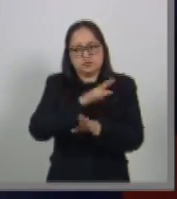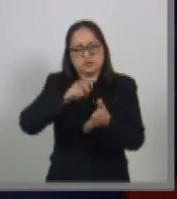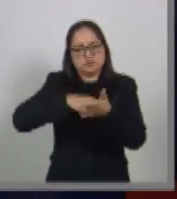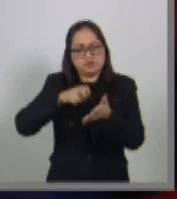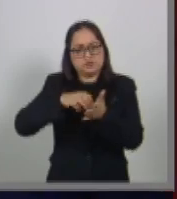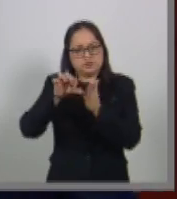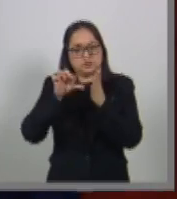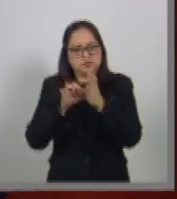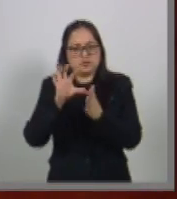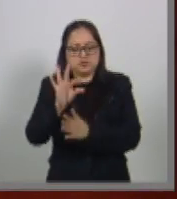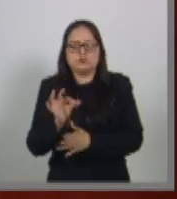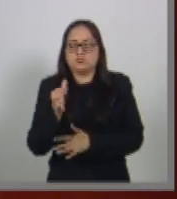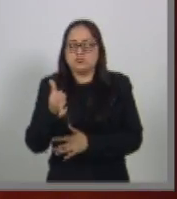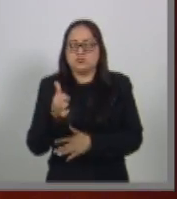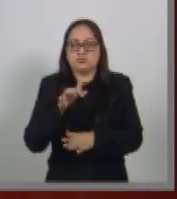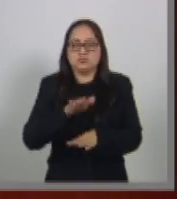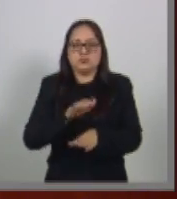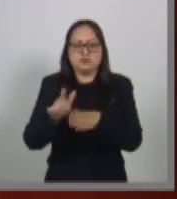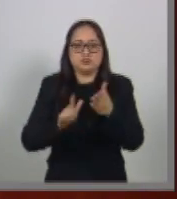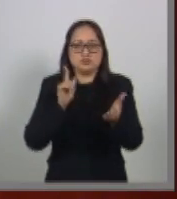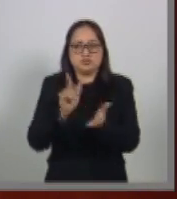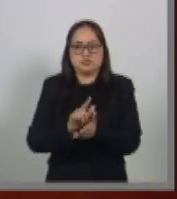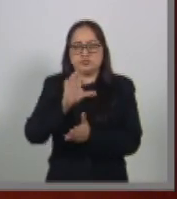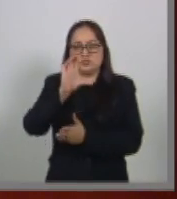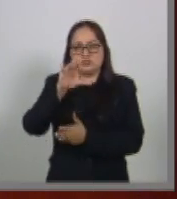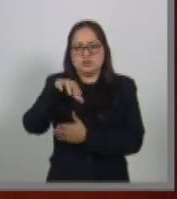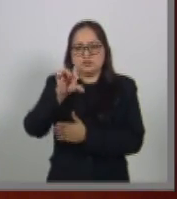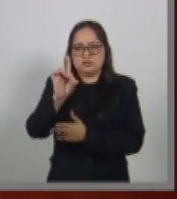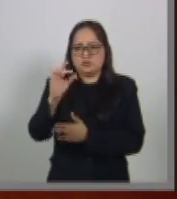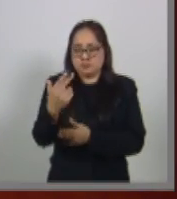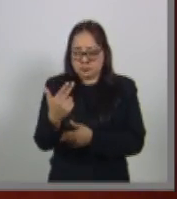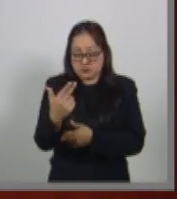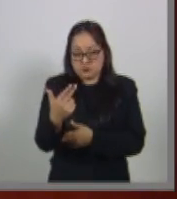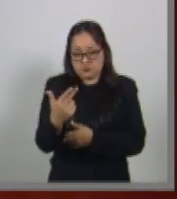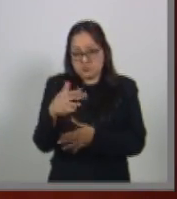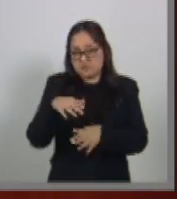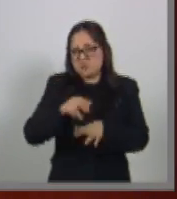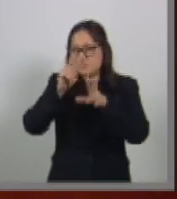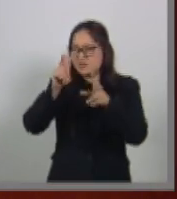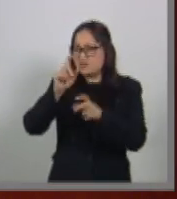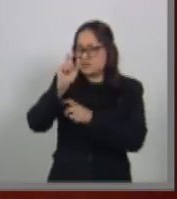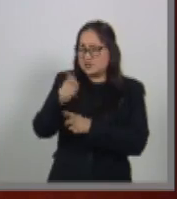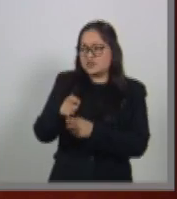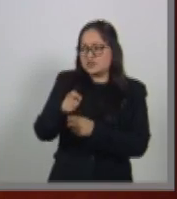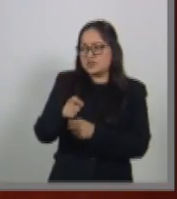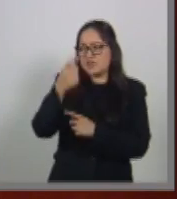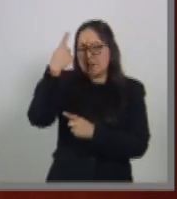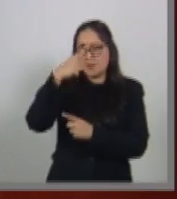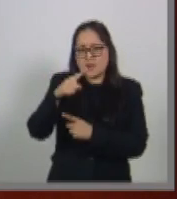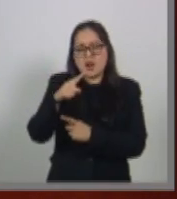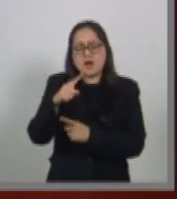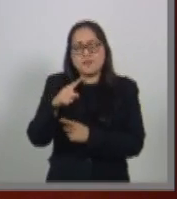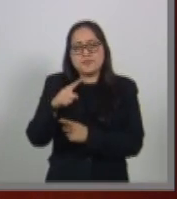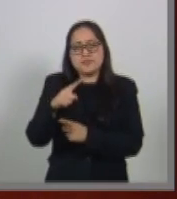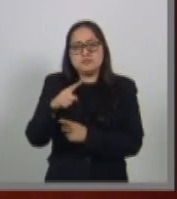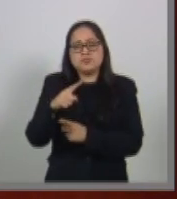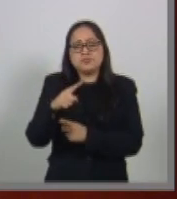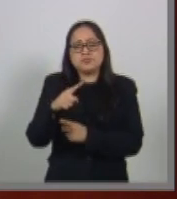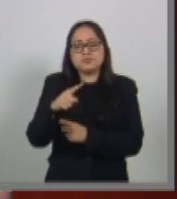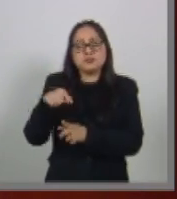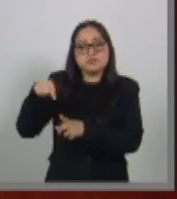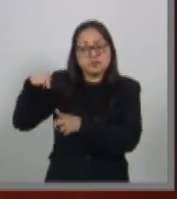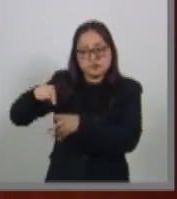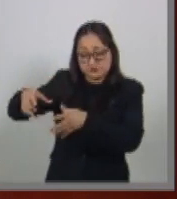artículo 46 de la Ley de la Comisión Nacional de los Derechos Humanos en materia de las recomendaciones que